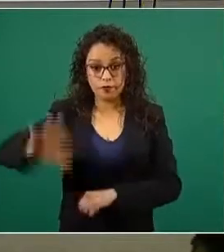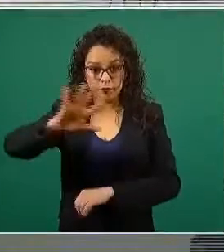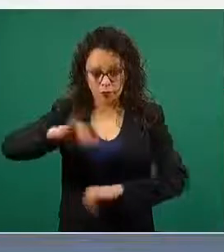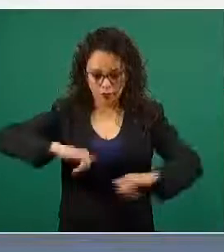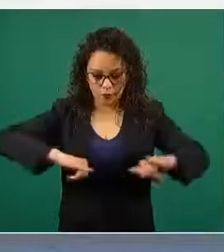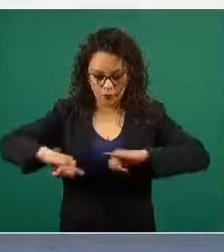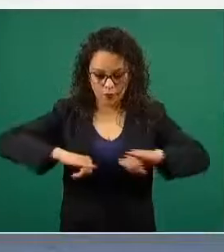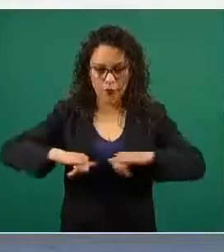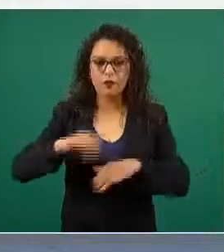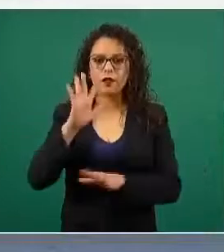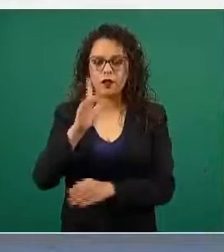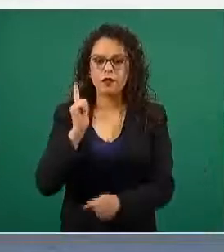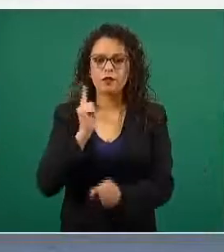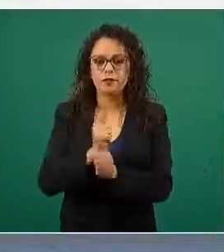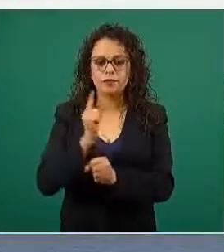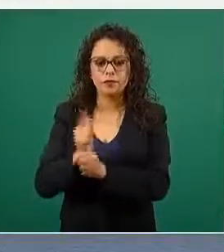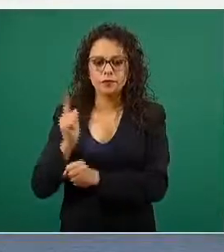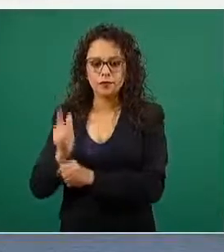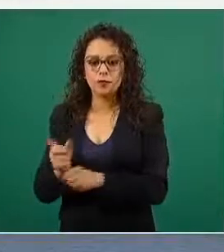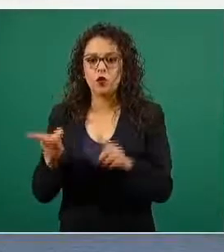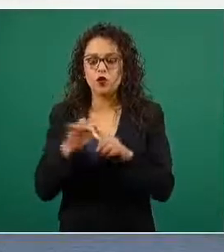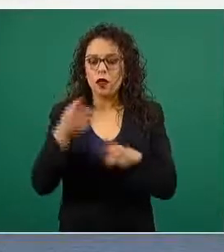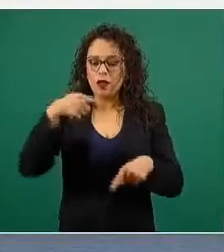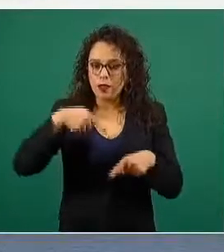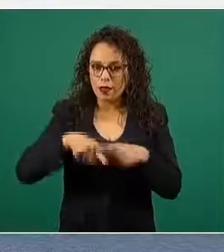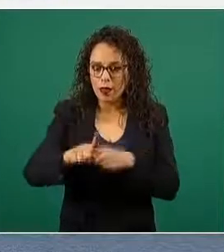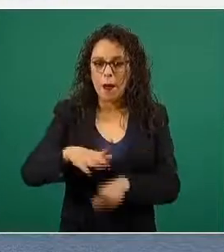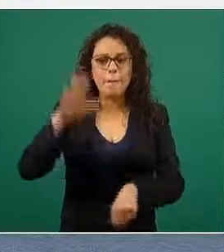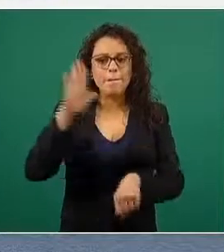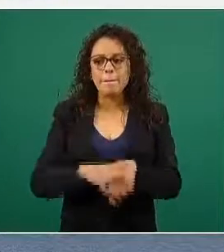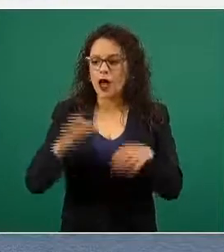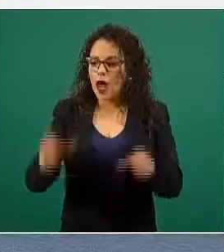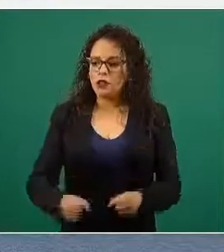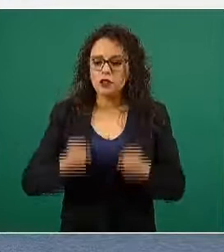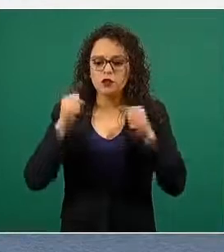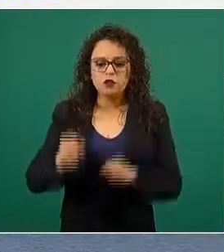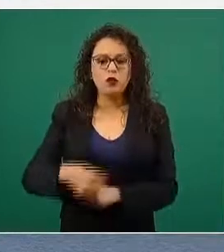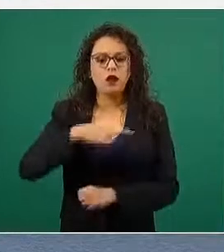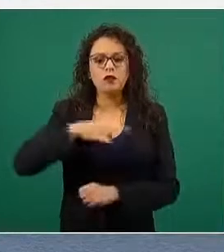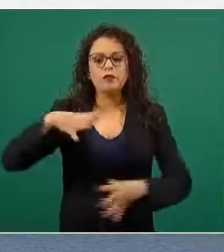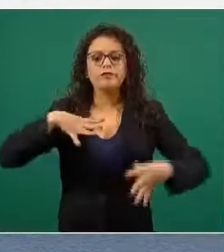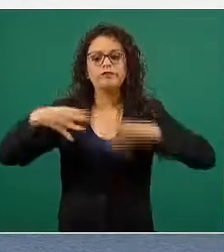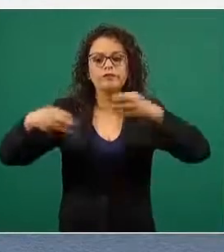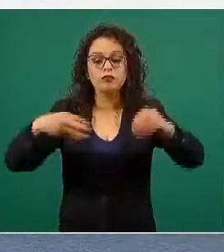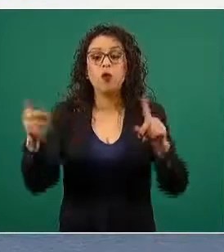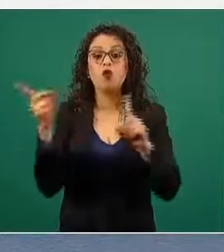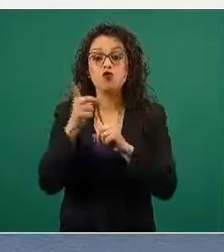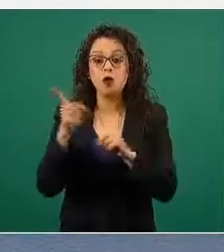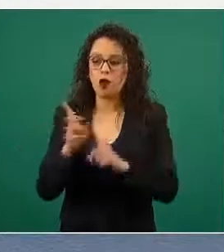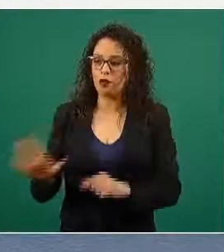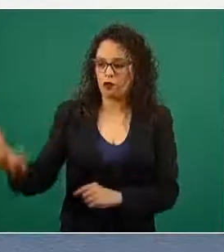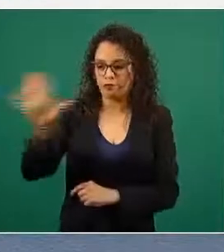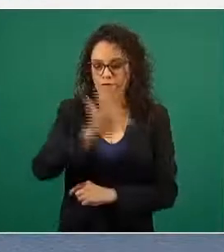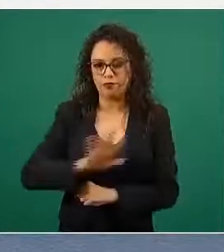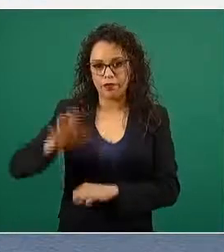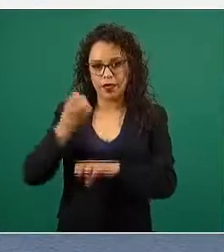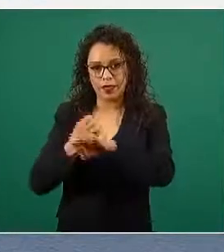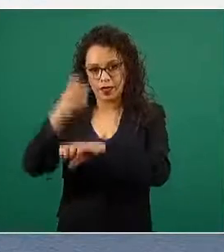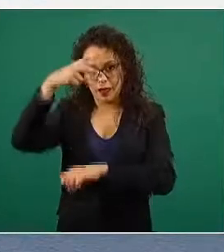establecido el arranque en donde está más activa la epidemia en este momento, que es el Valle de México. Entonces,